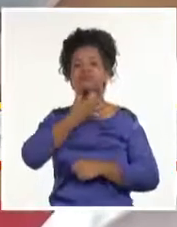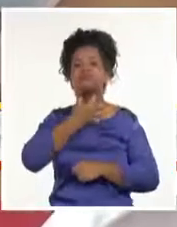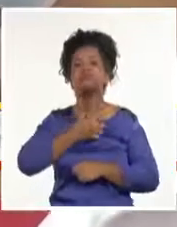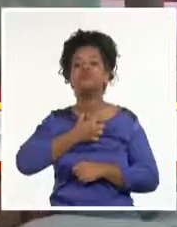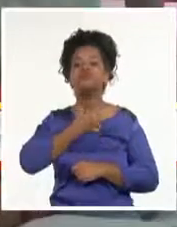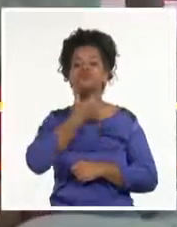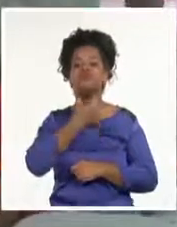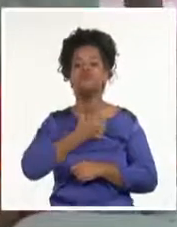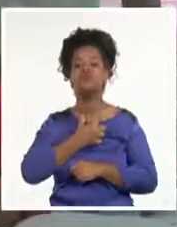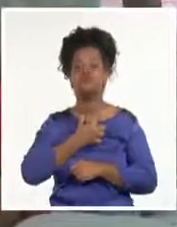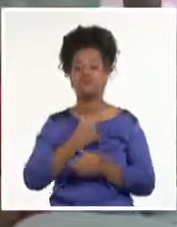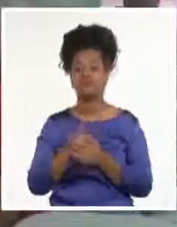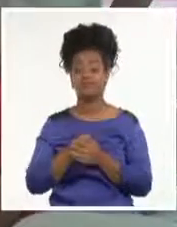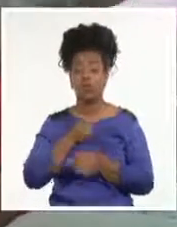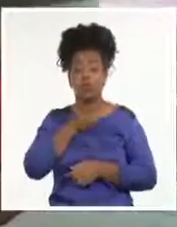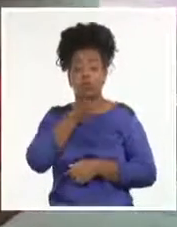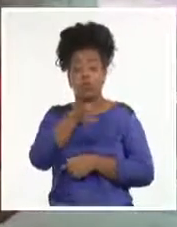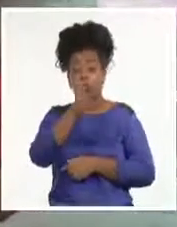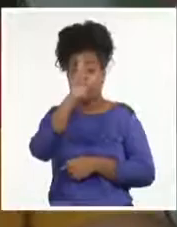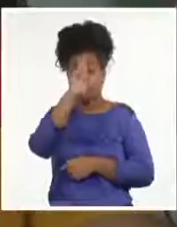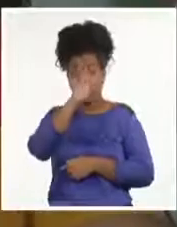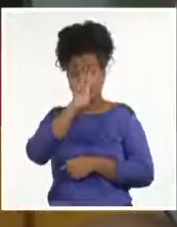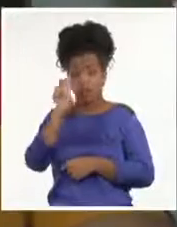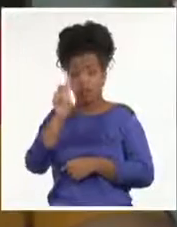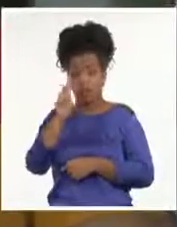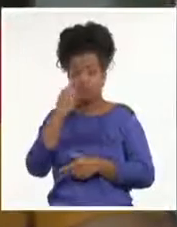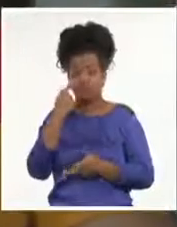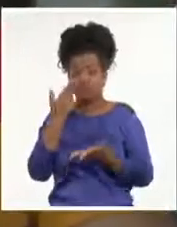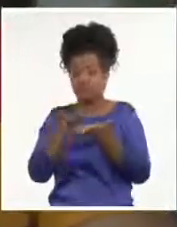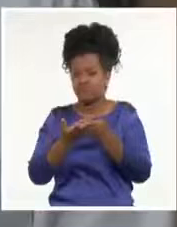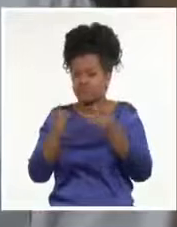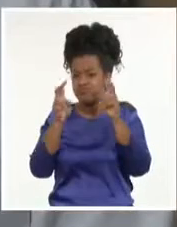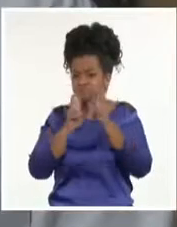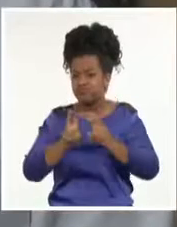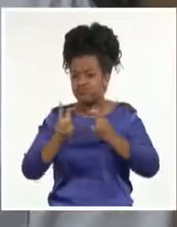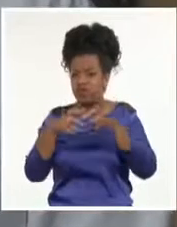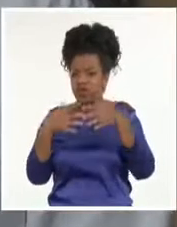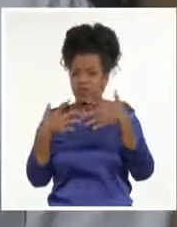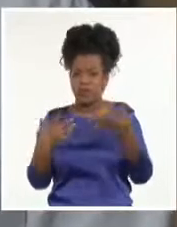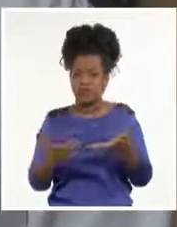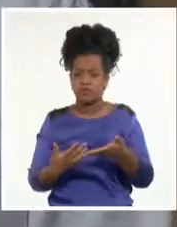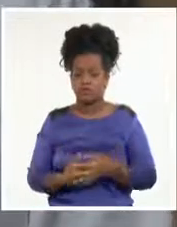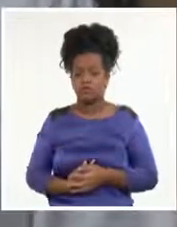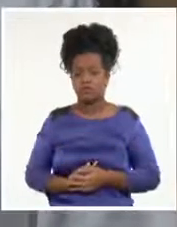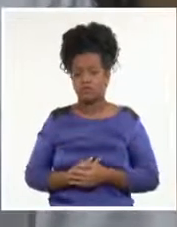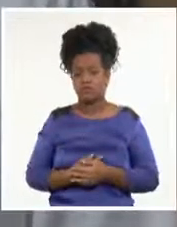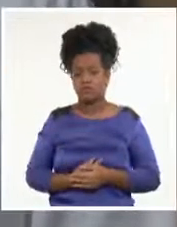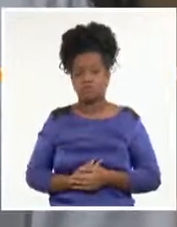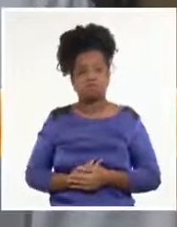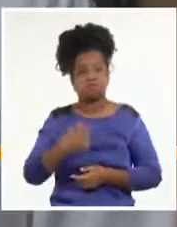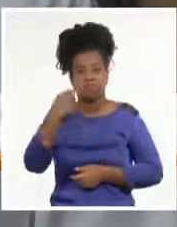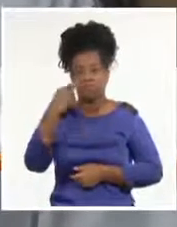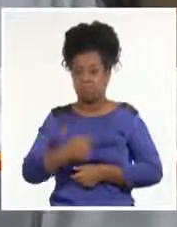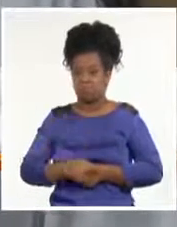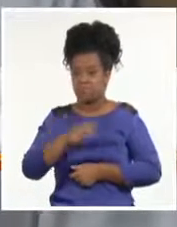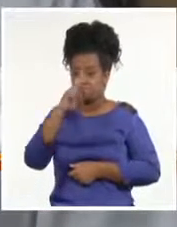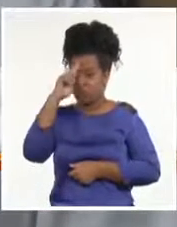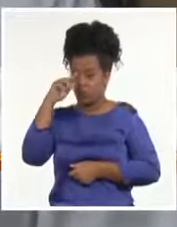Abel Santa María Cuadrado, se realizaron las maniobras ante esta situación. Se decide ingreso